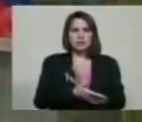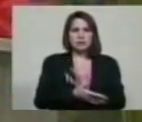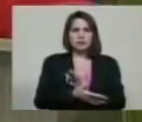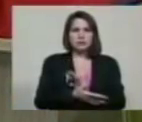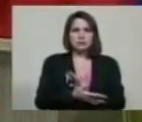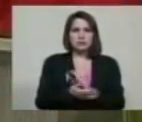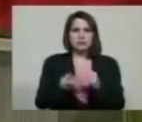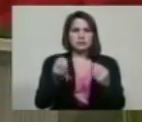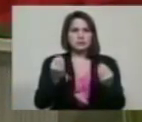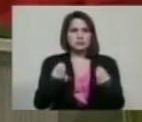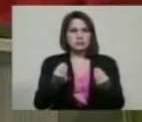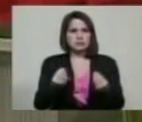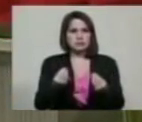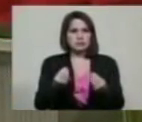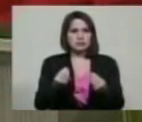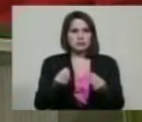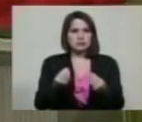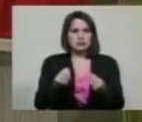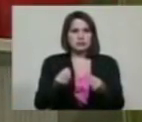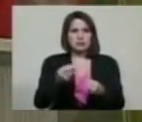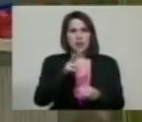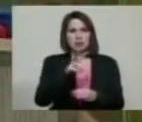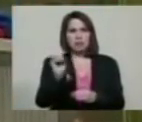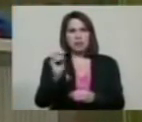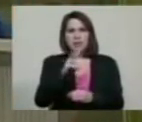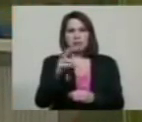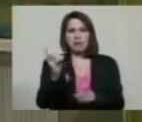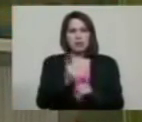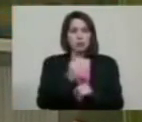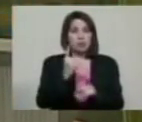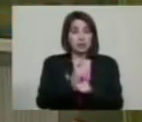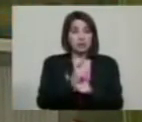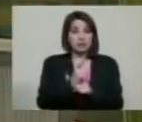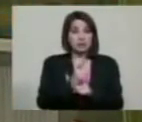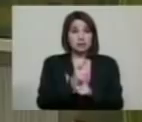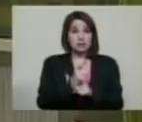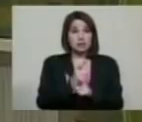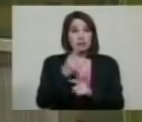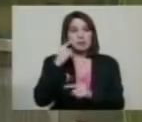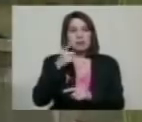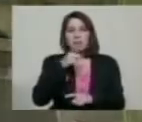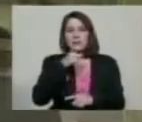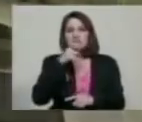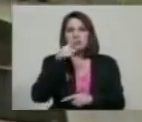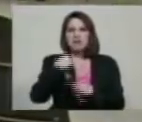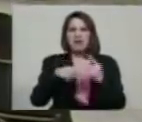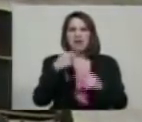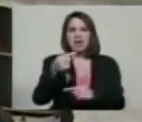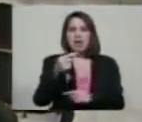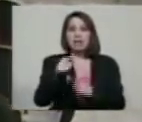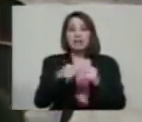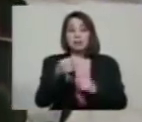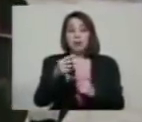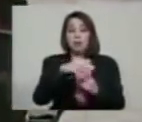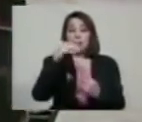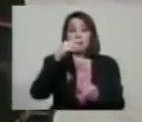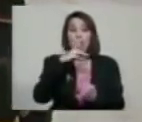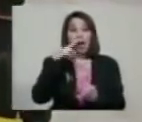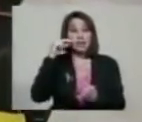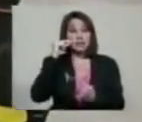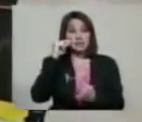me dijo, París 2024, y después de París,